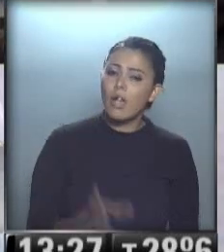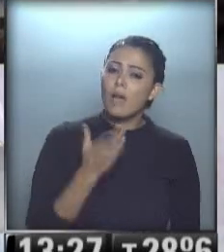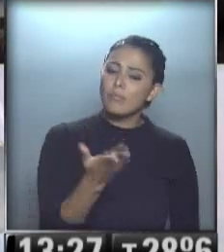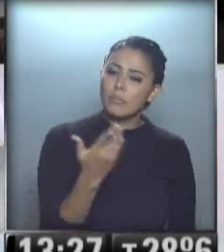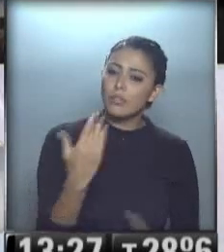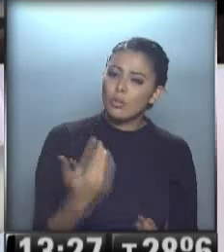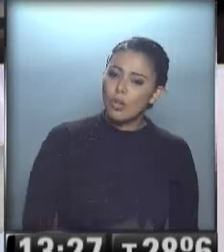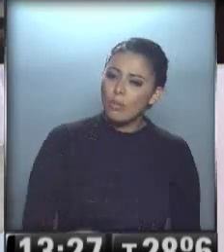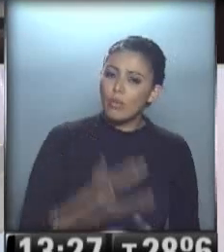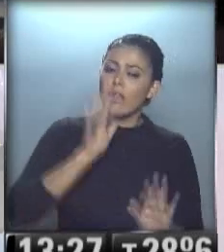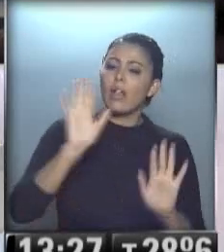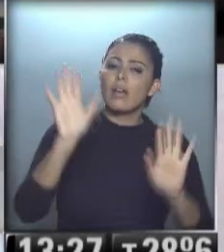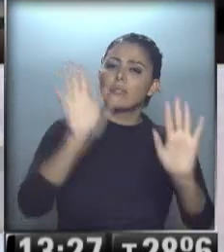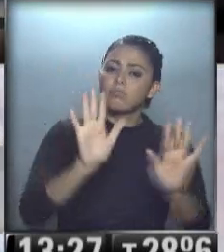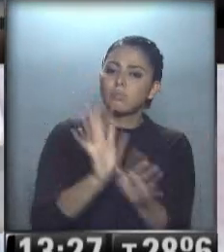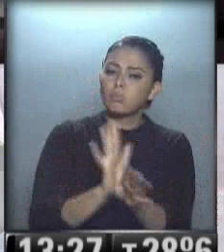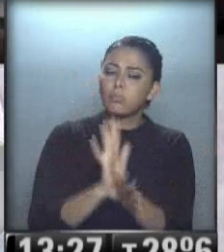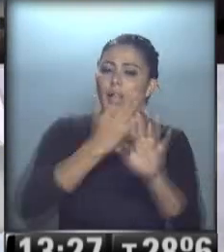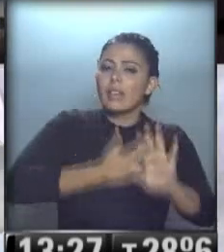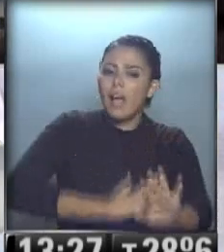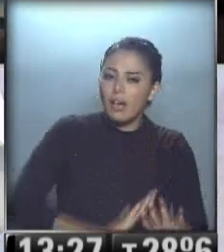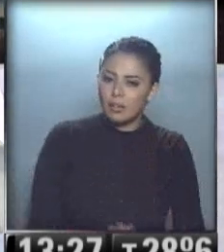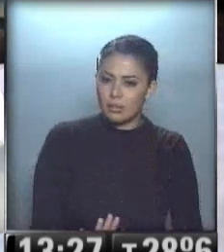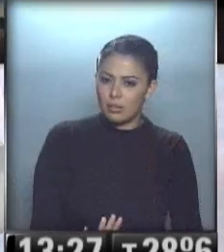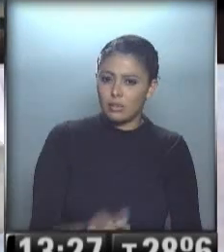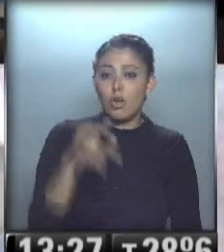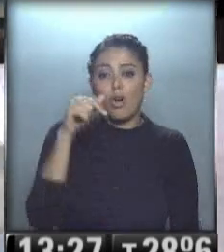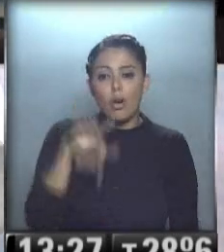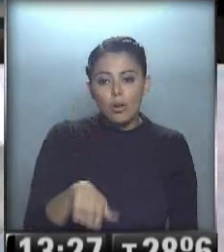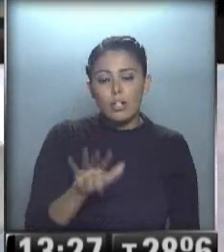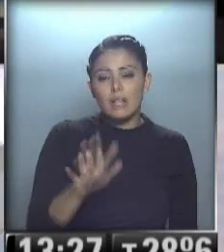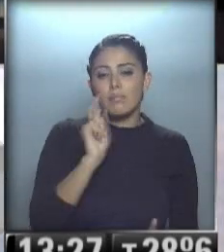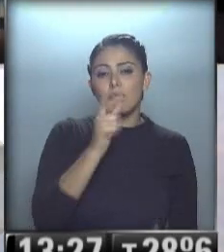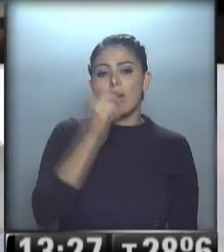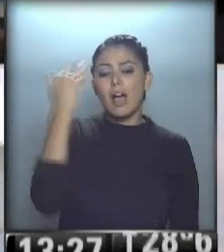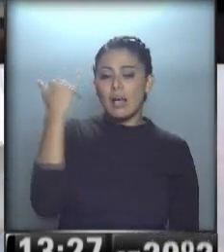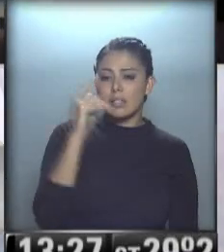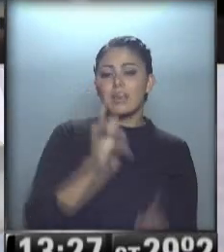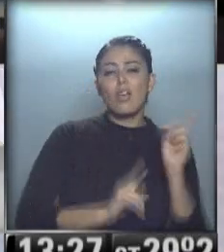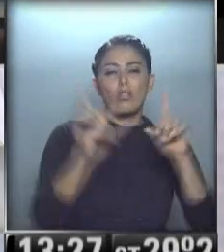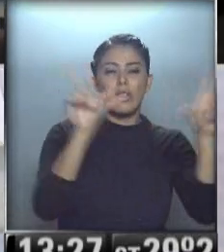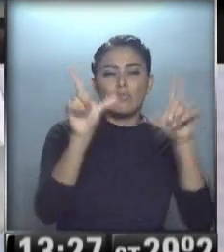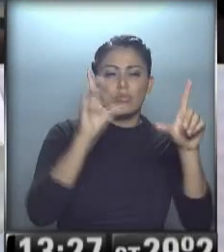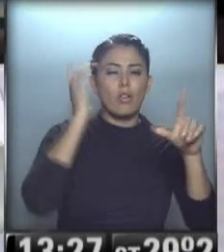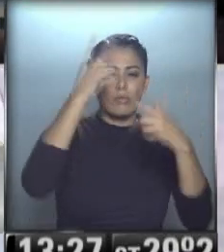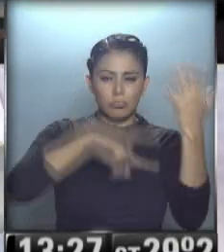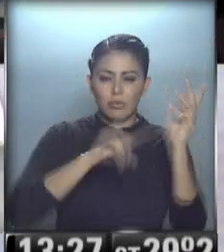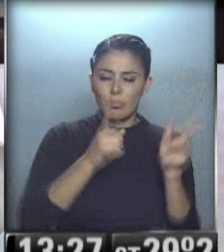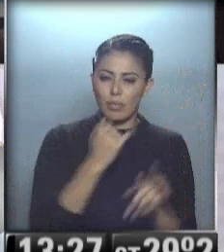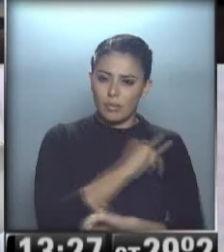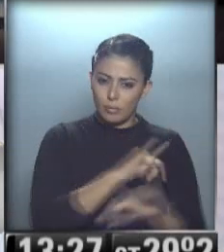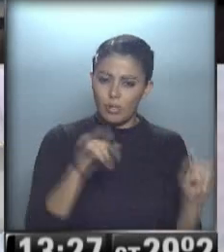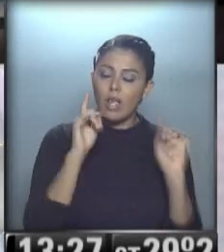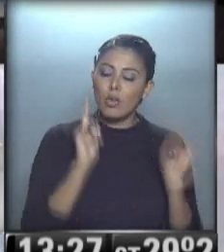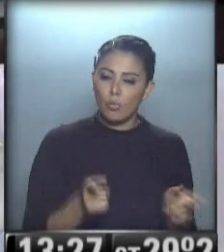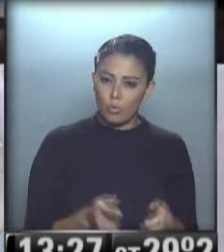poder calmar bajar un poco los los ánimos es un poco lo que se planteaba ayer y también algunos medios de comunicación lo lo planteaban de